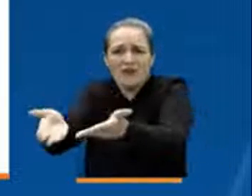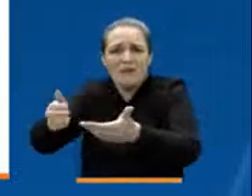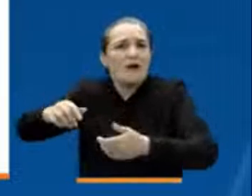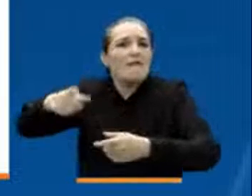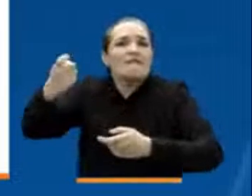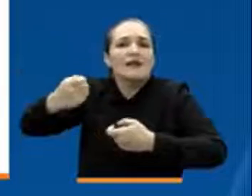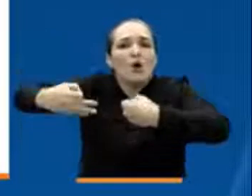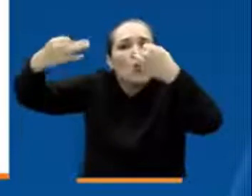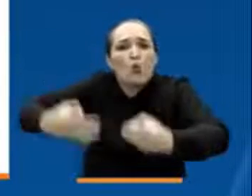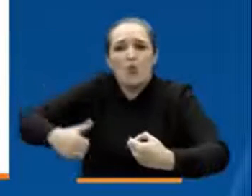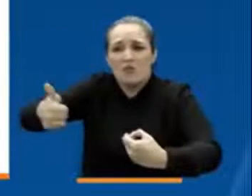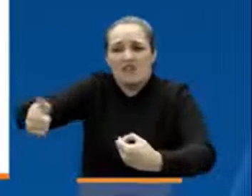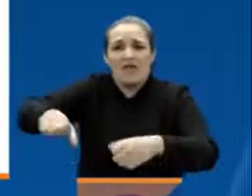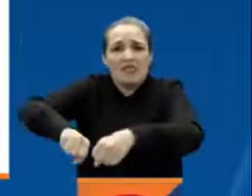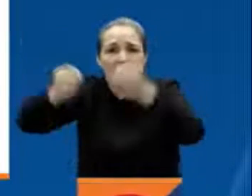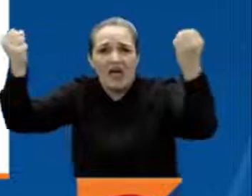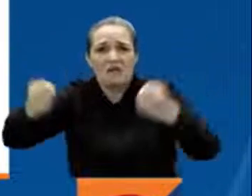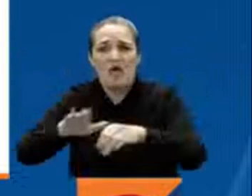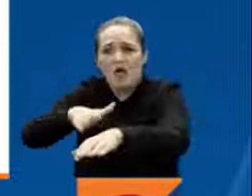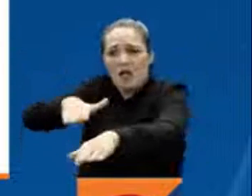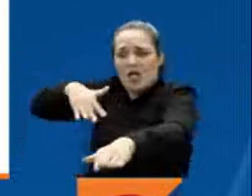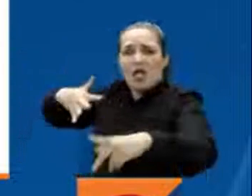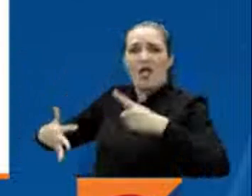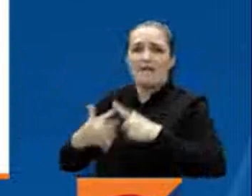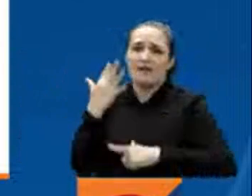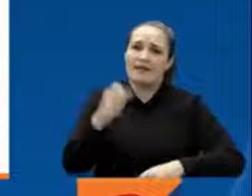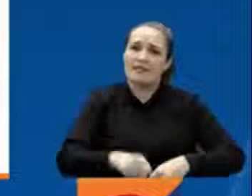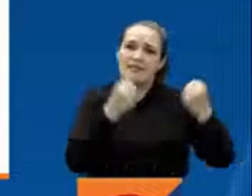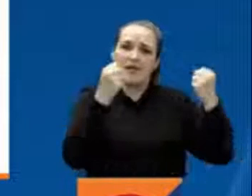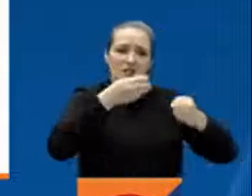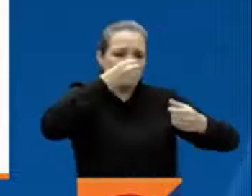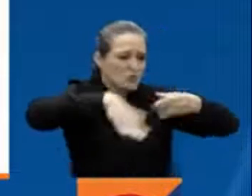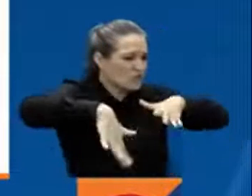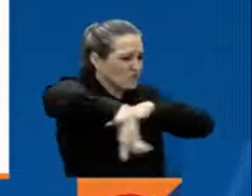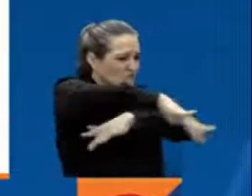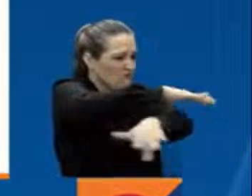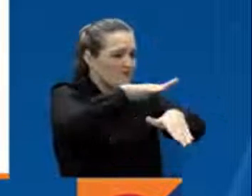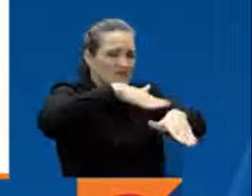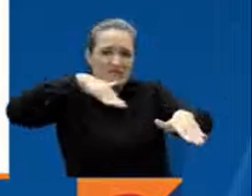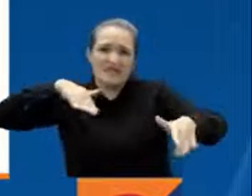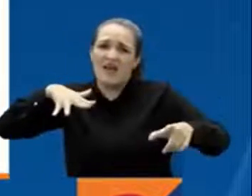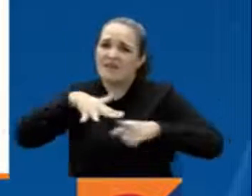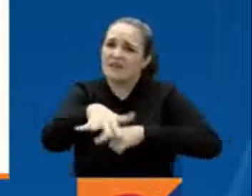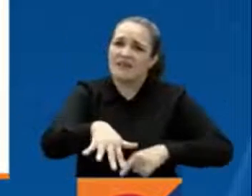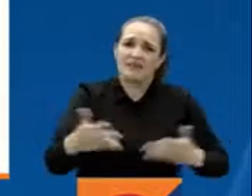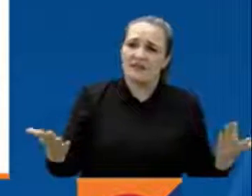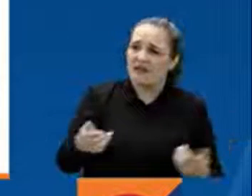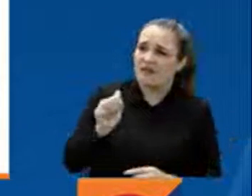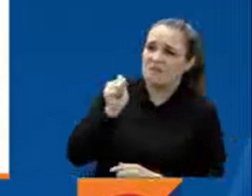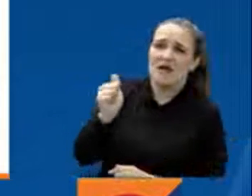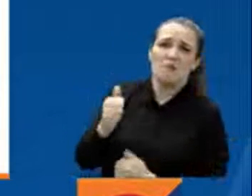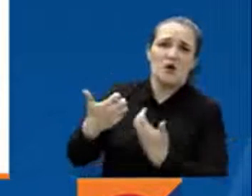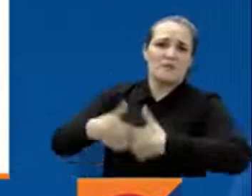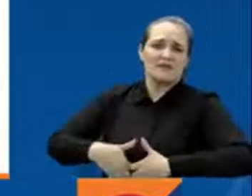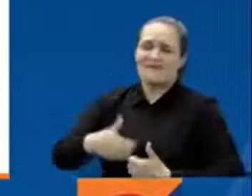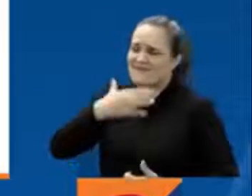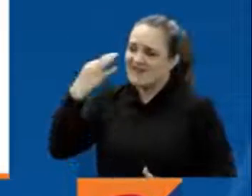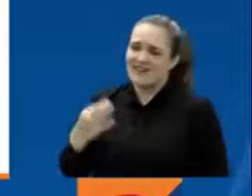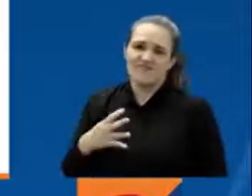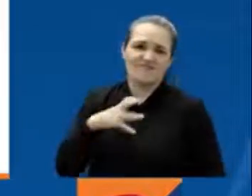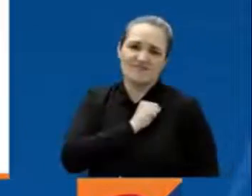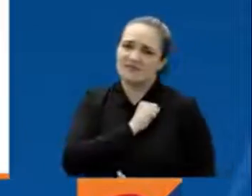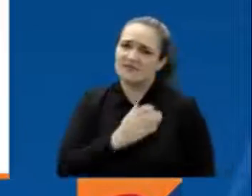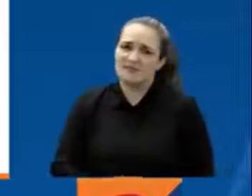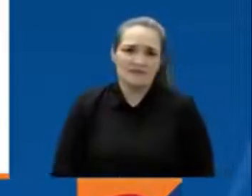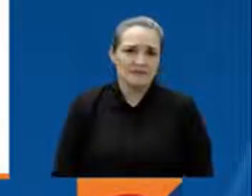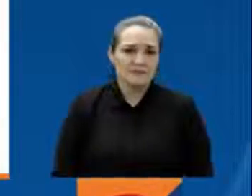obligaciones con Bogotá, causando graves perjuicios a los vecinos y a toda la ciudad. Ha sido una verdadera desgracia. Trino.